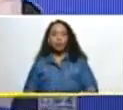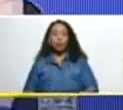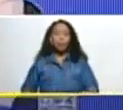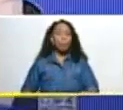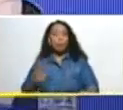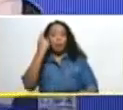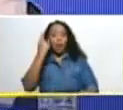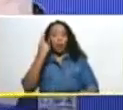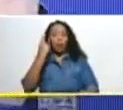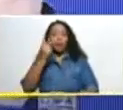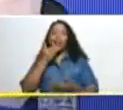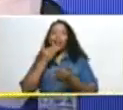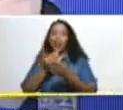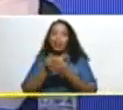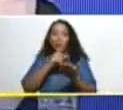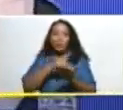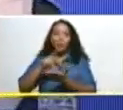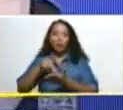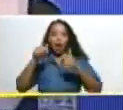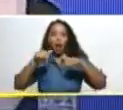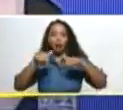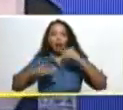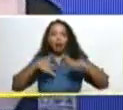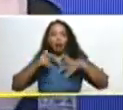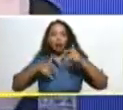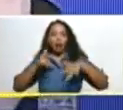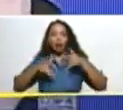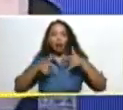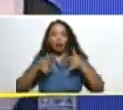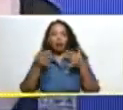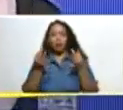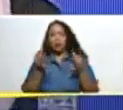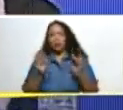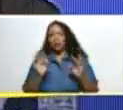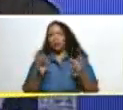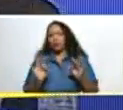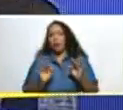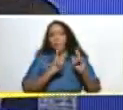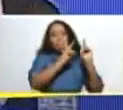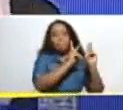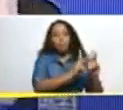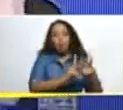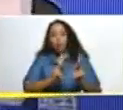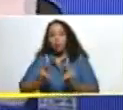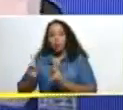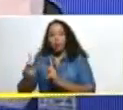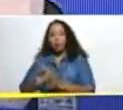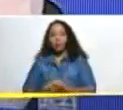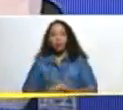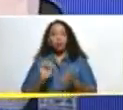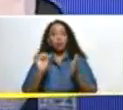Primeramente, agradecer su presencia en este acto tan sencillo, planificado,